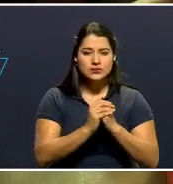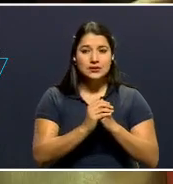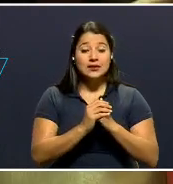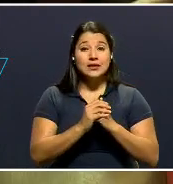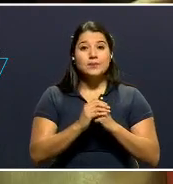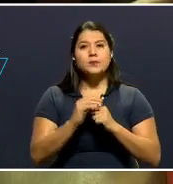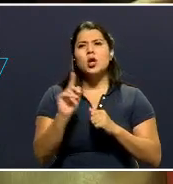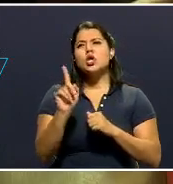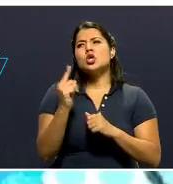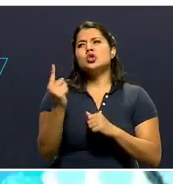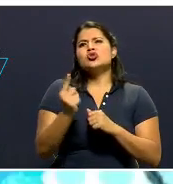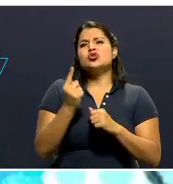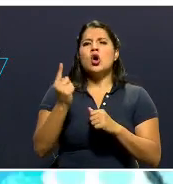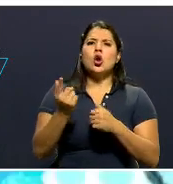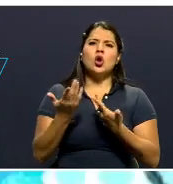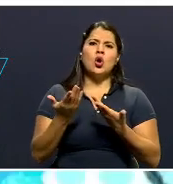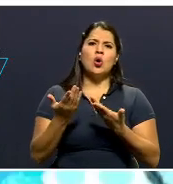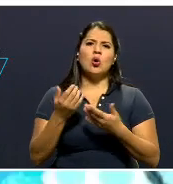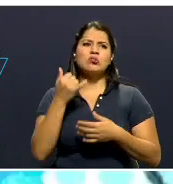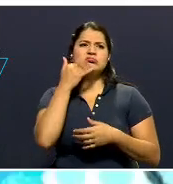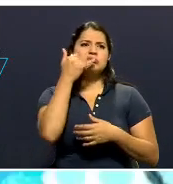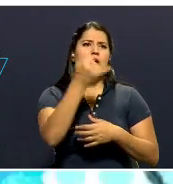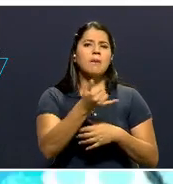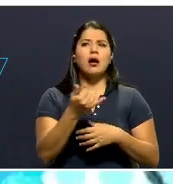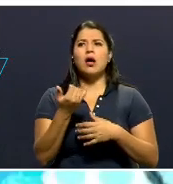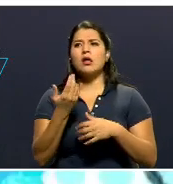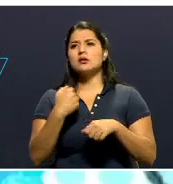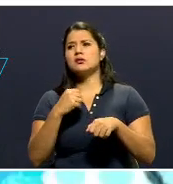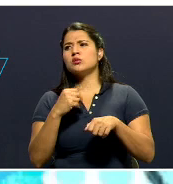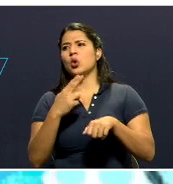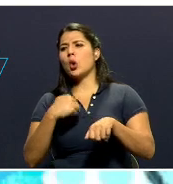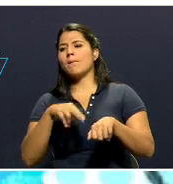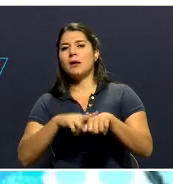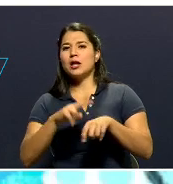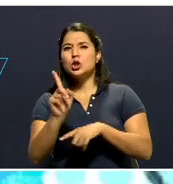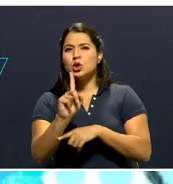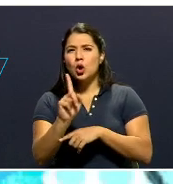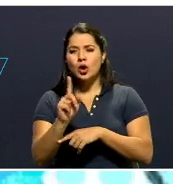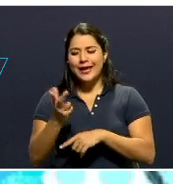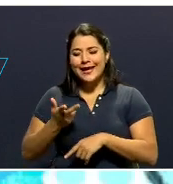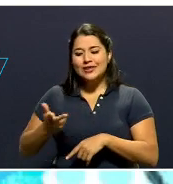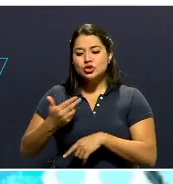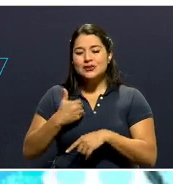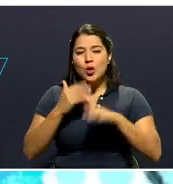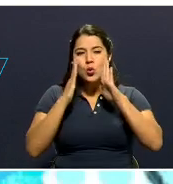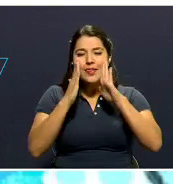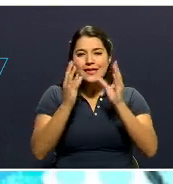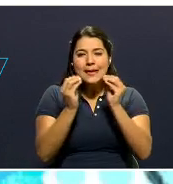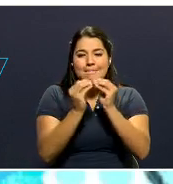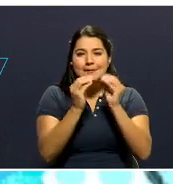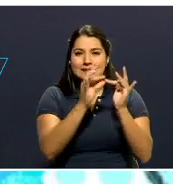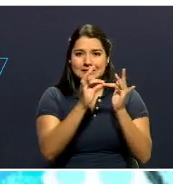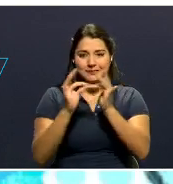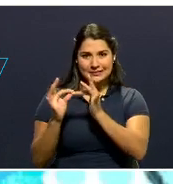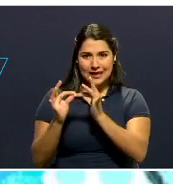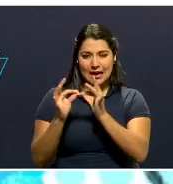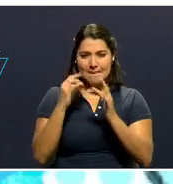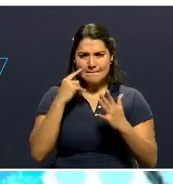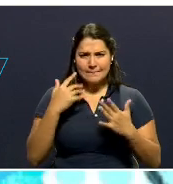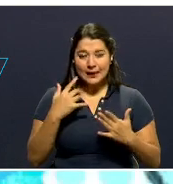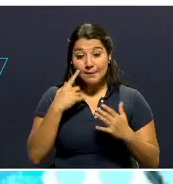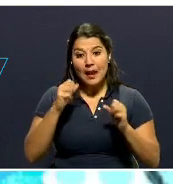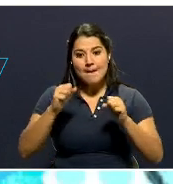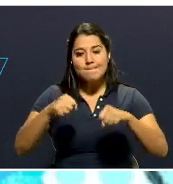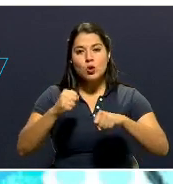la tramitología natural o de las llamadas naturales, sino una atención muy especializada de estas personas,